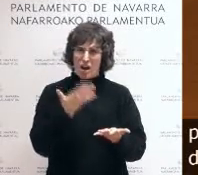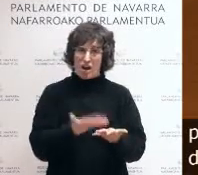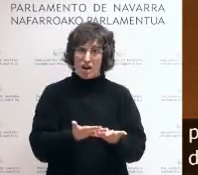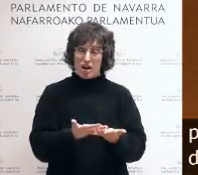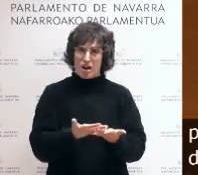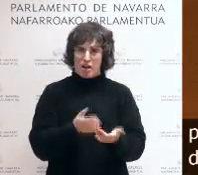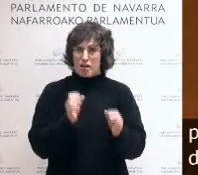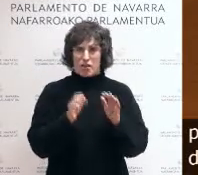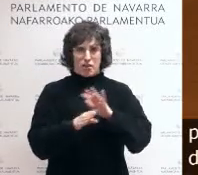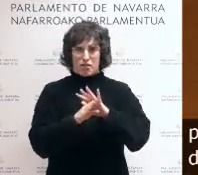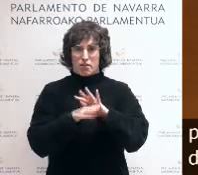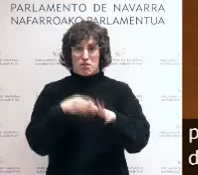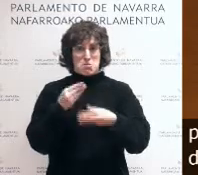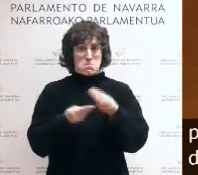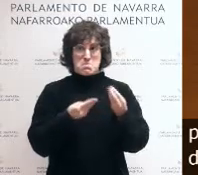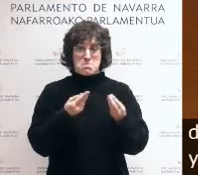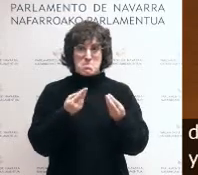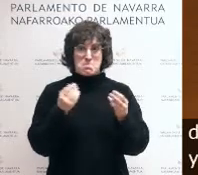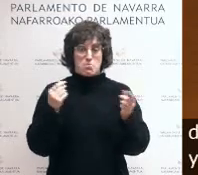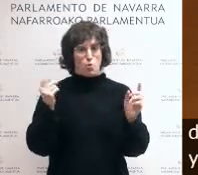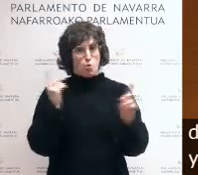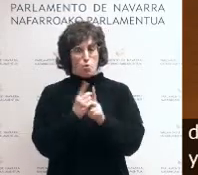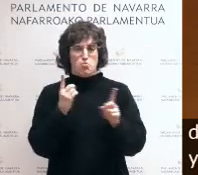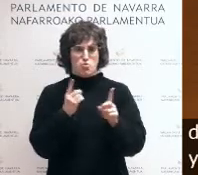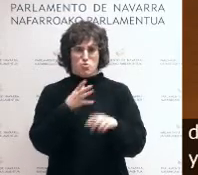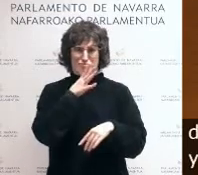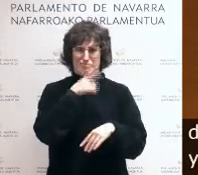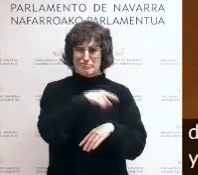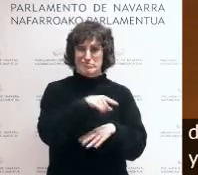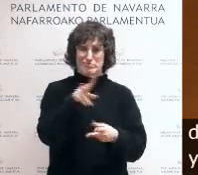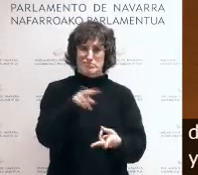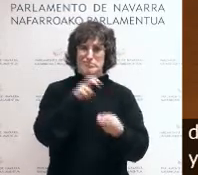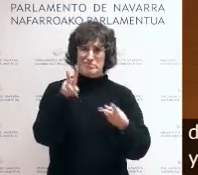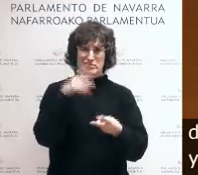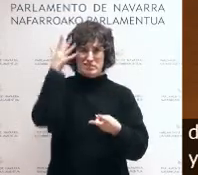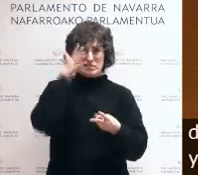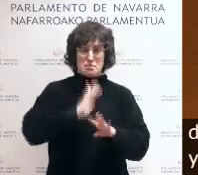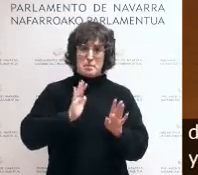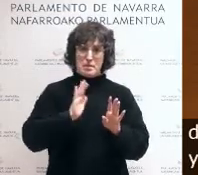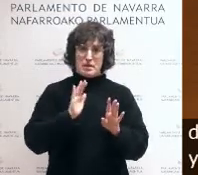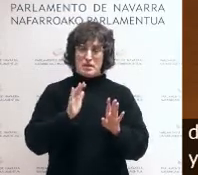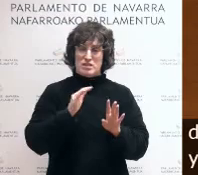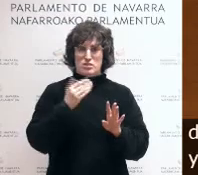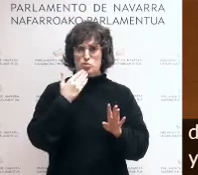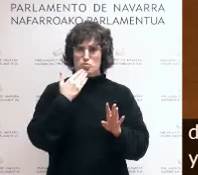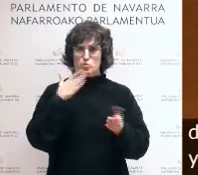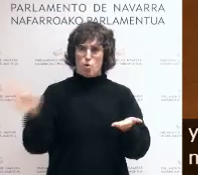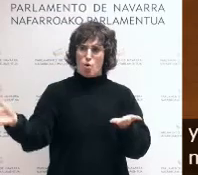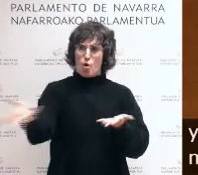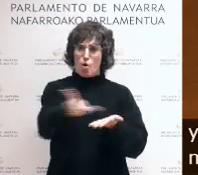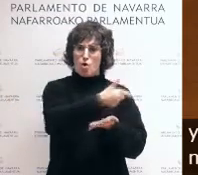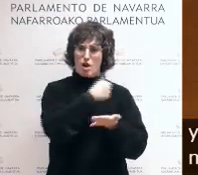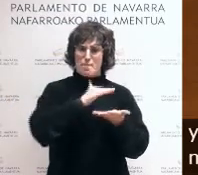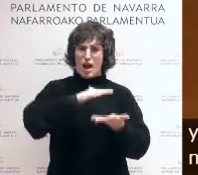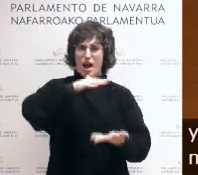Han atrapado el sistema fiscal navarro para mirarlo exclusivamente como una máquina de recaudar más y más